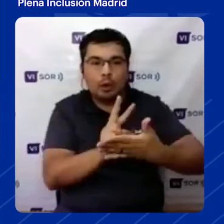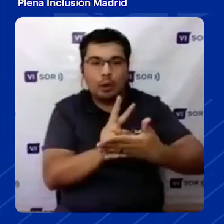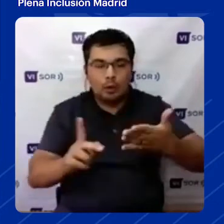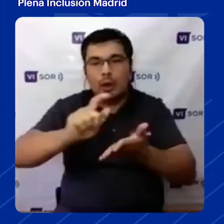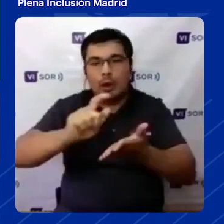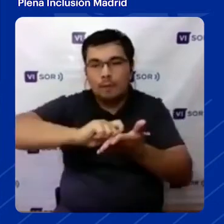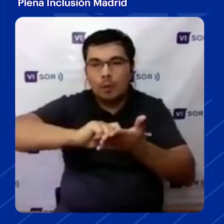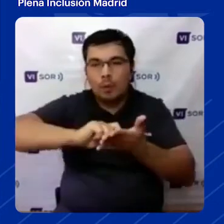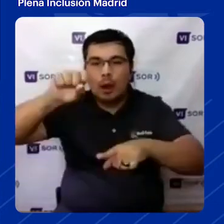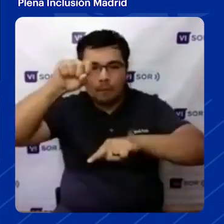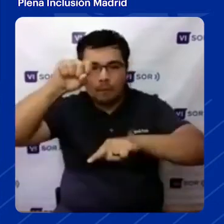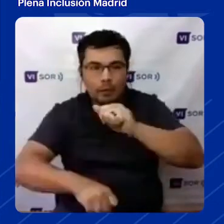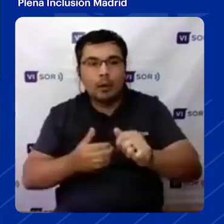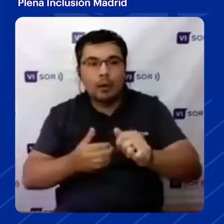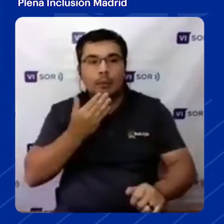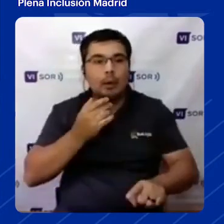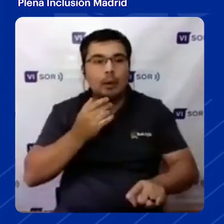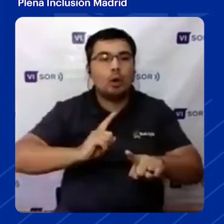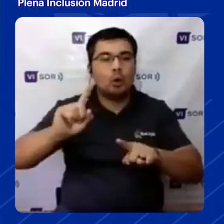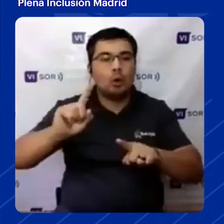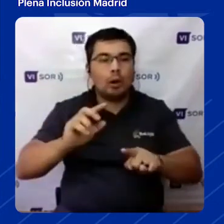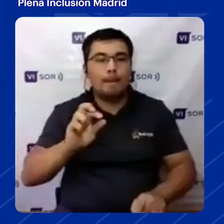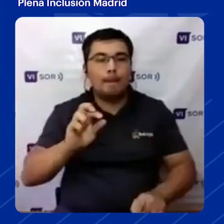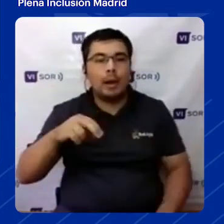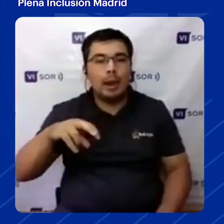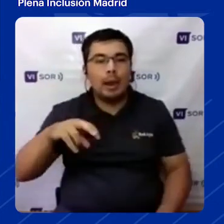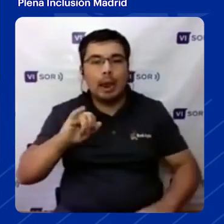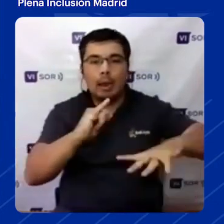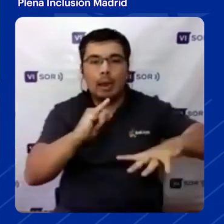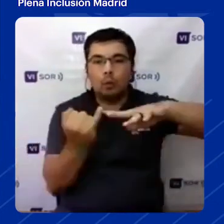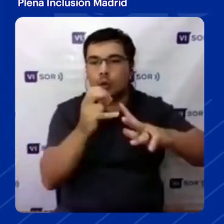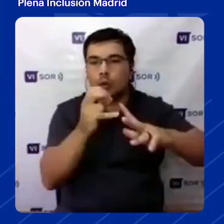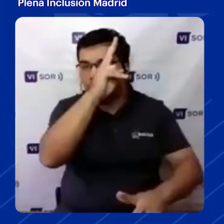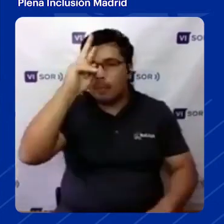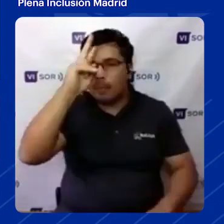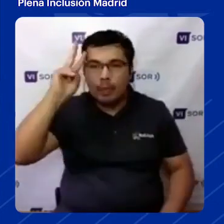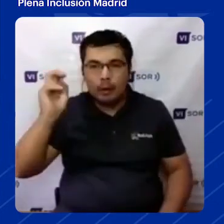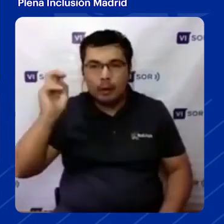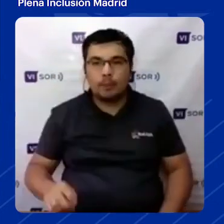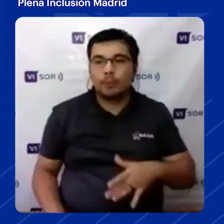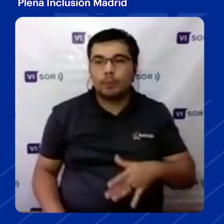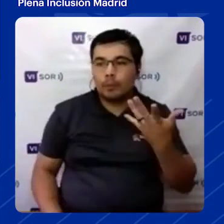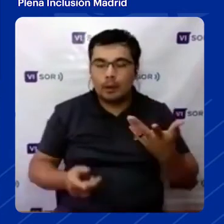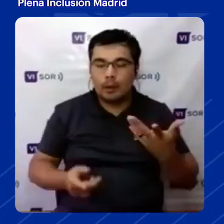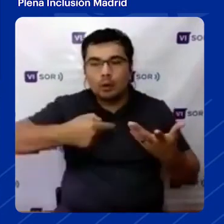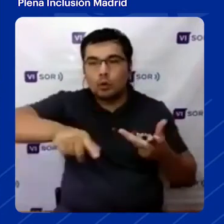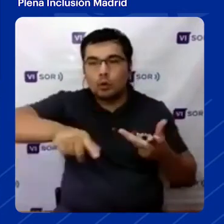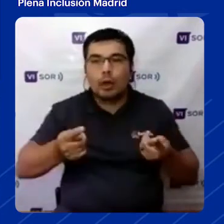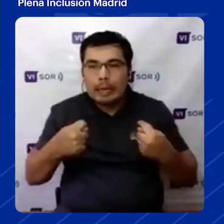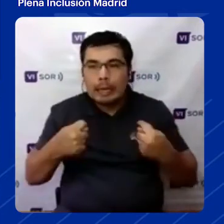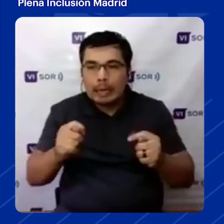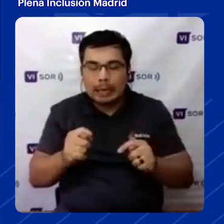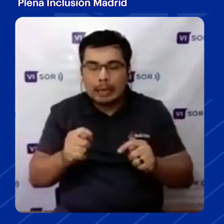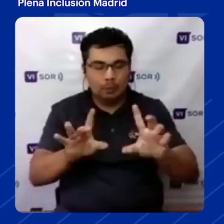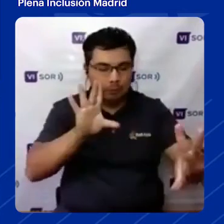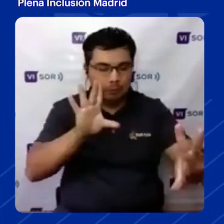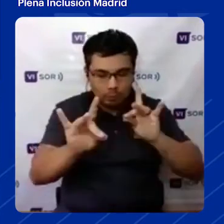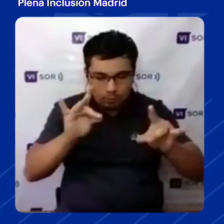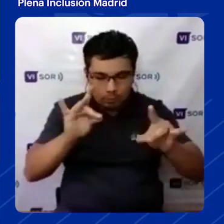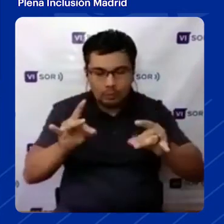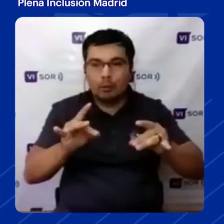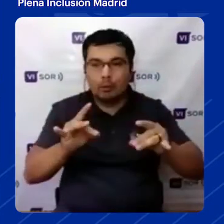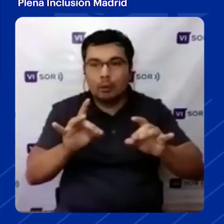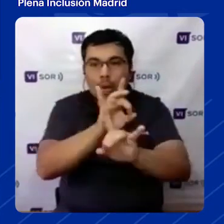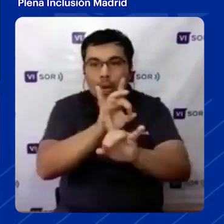bastante amplio sobre cómo validar y que intentamos desvelar cuestiones que son importantes a la hora de trabajar con